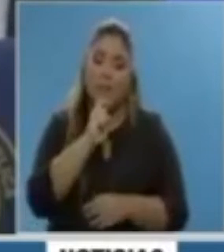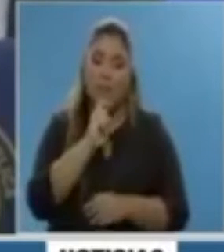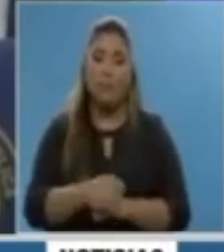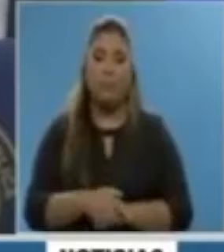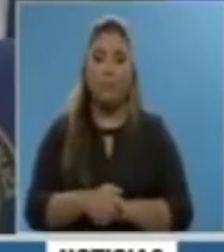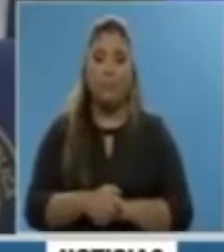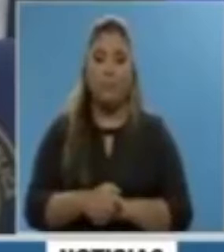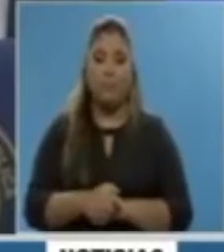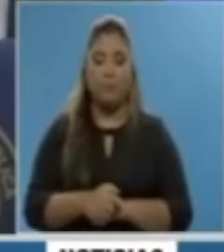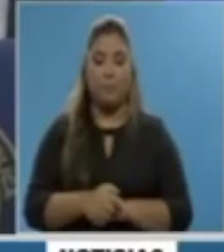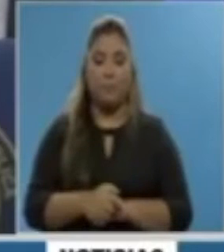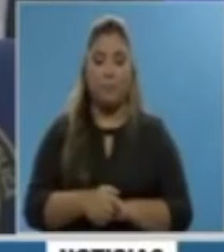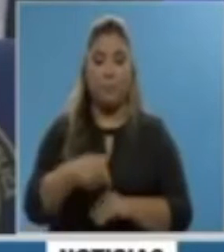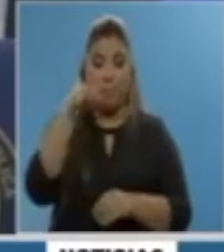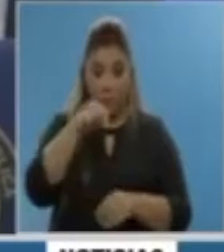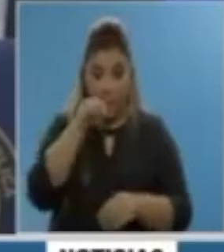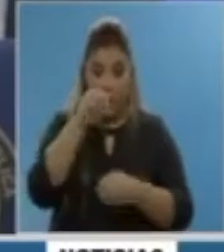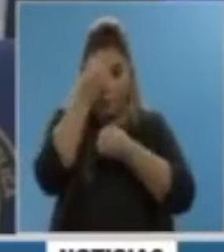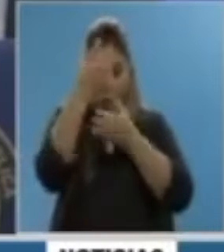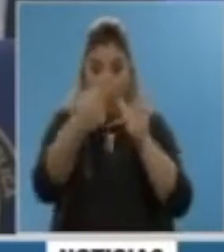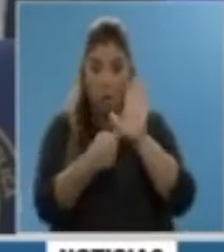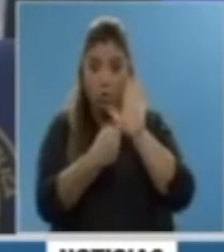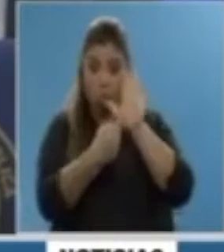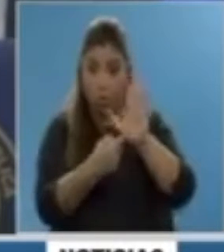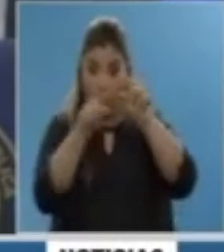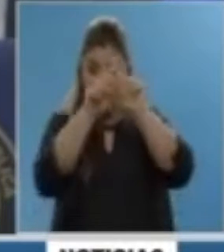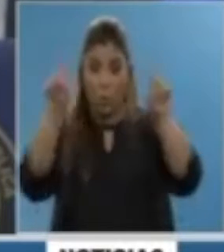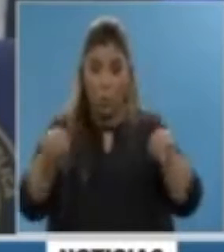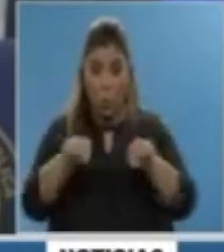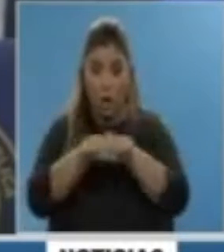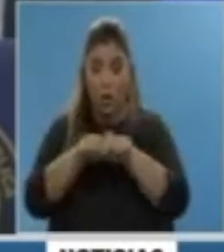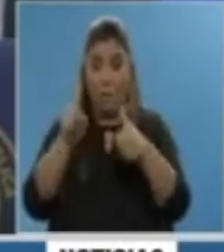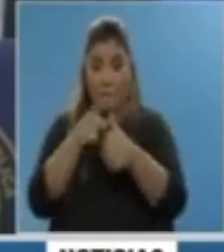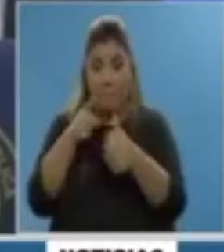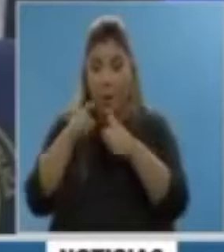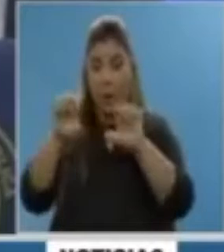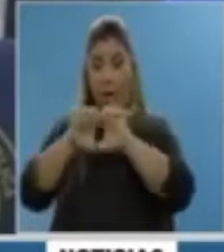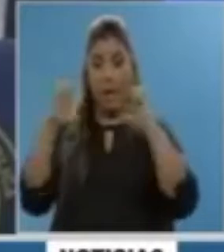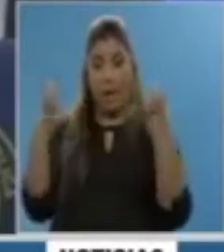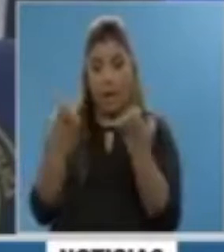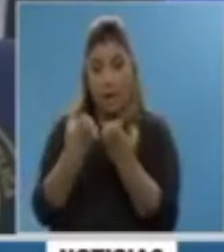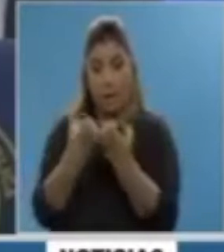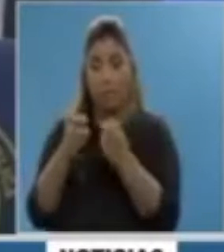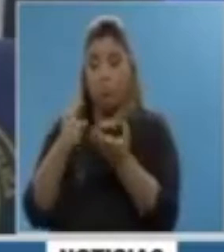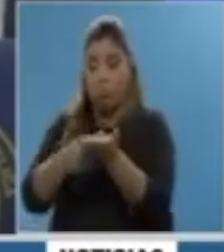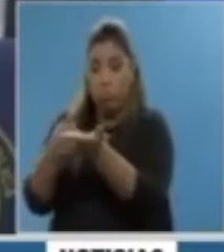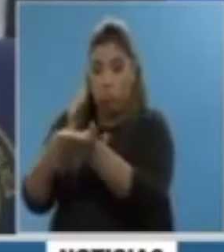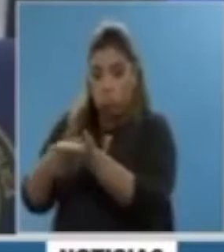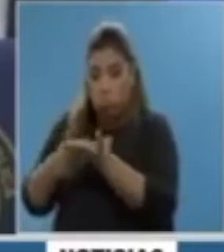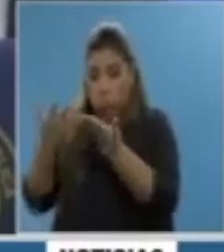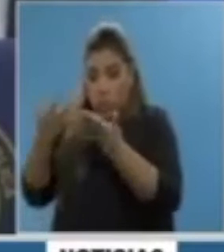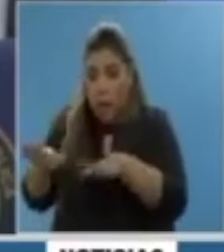se ha preparado con el equipo de asesores, muestra el riesgo relativo que existe entre los casos considerados